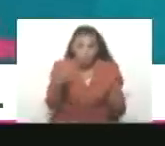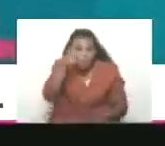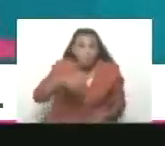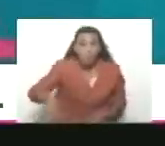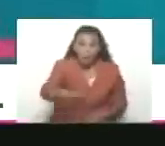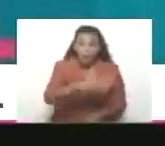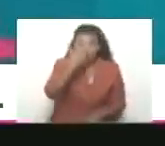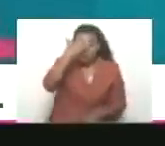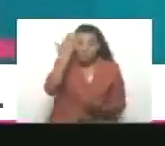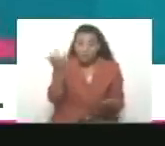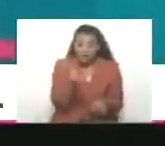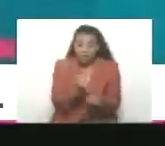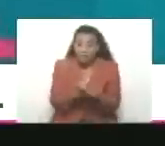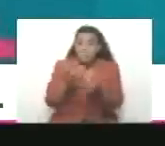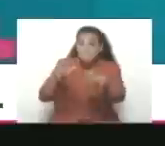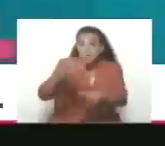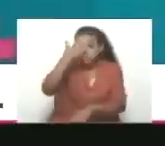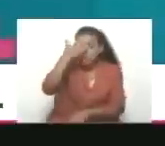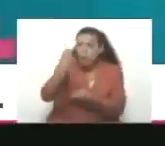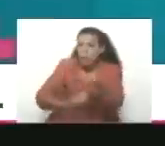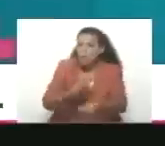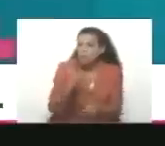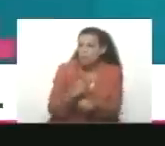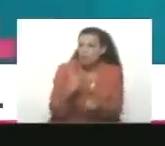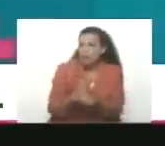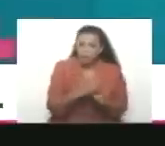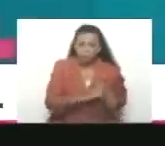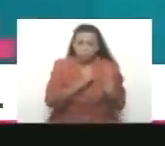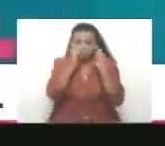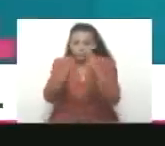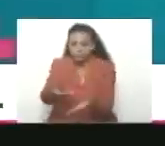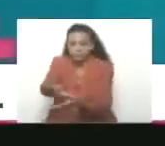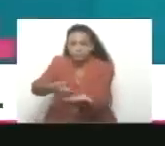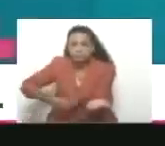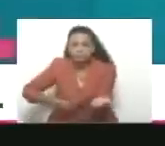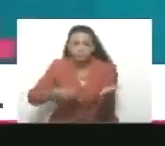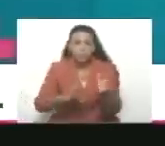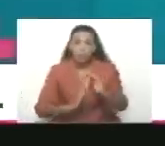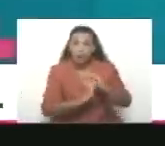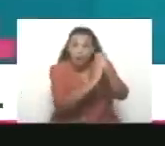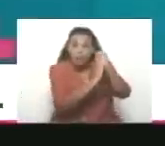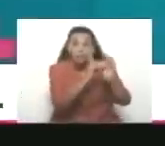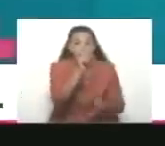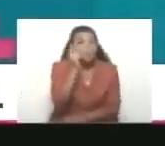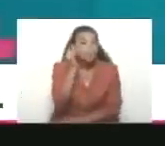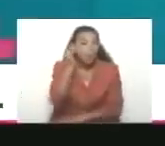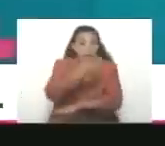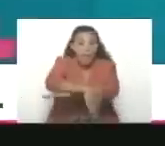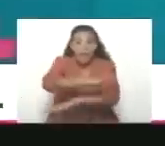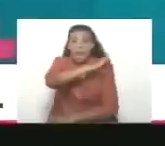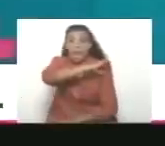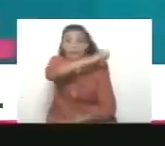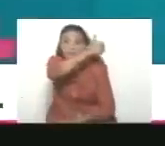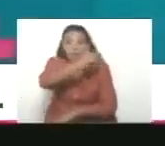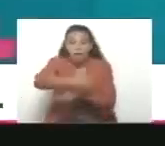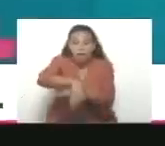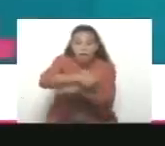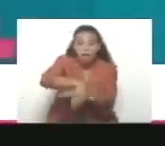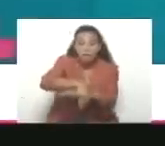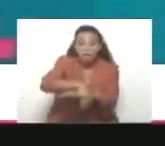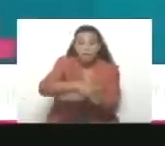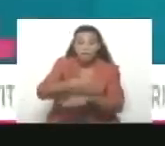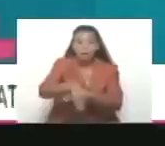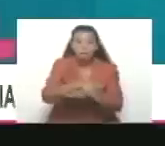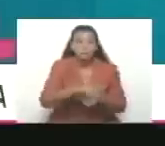pueblo organizado en las bases empoderado porque tenemos líderes y lideresas jefes y